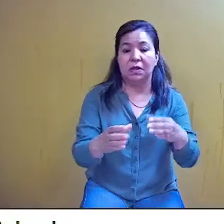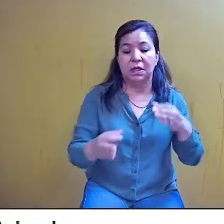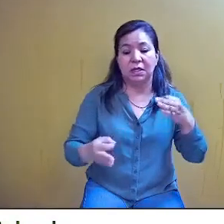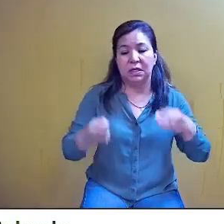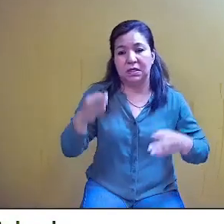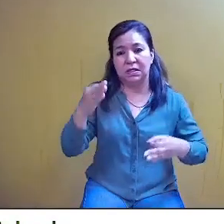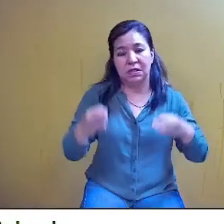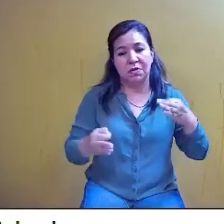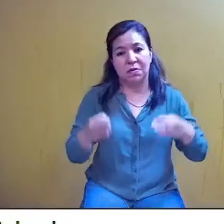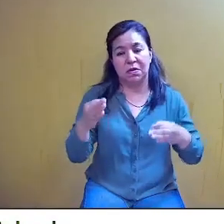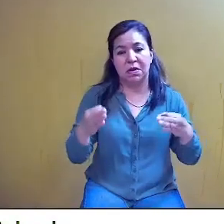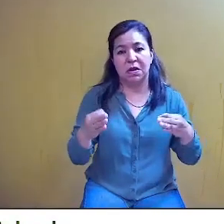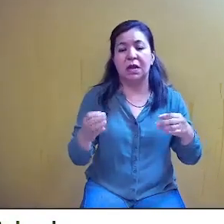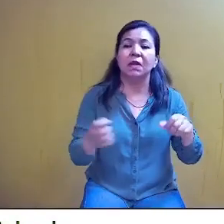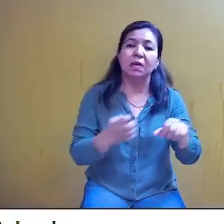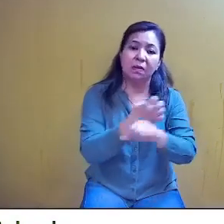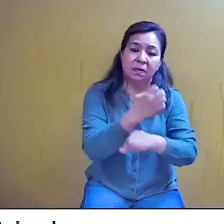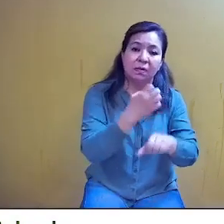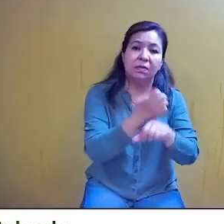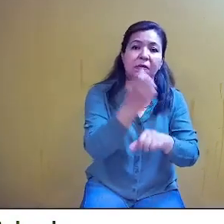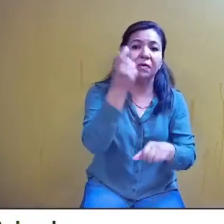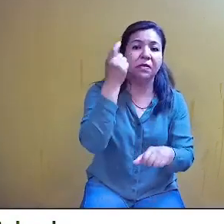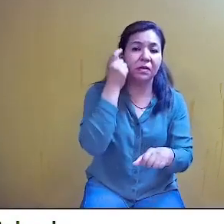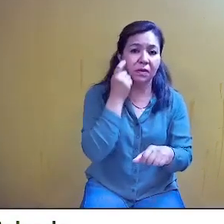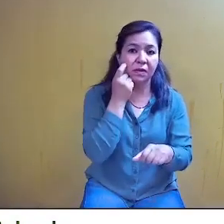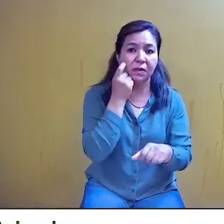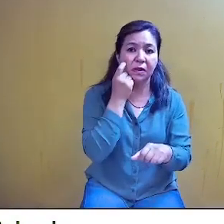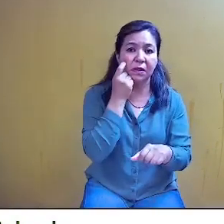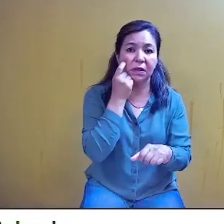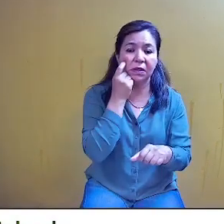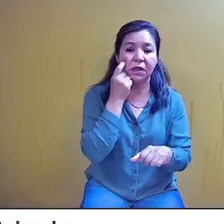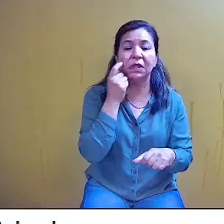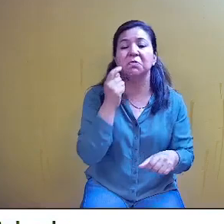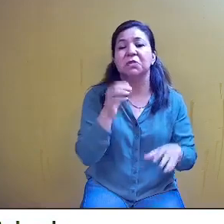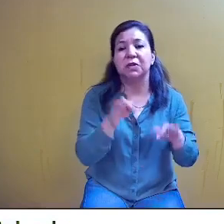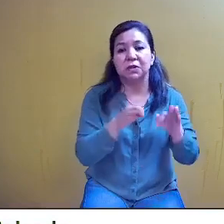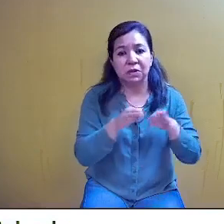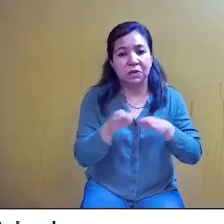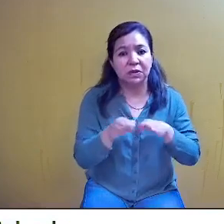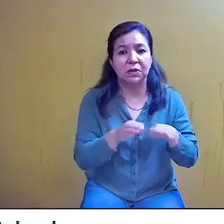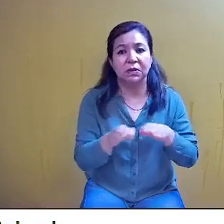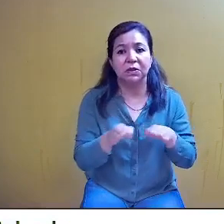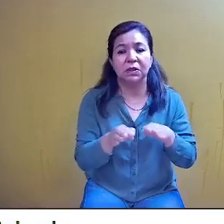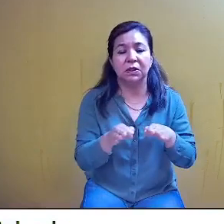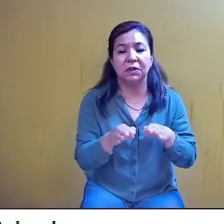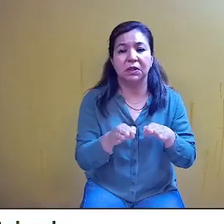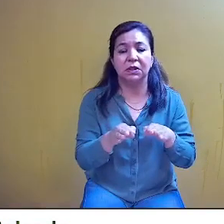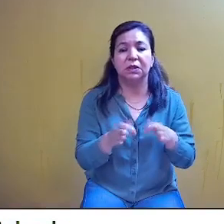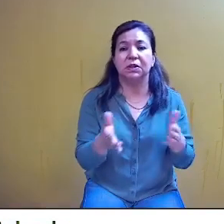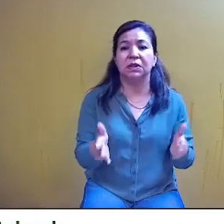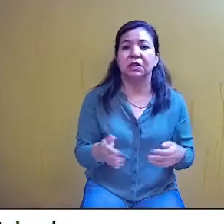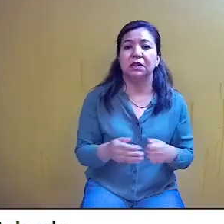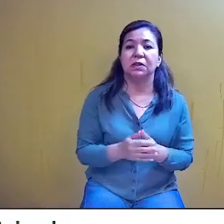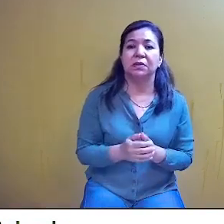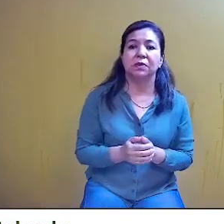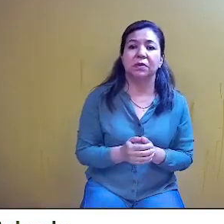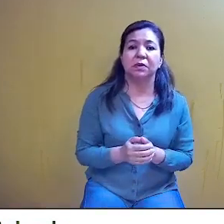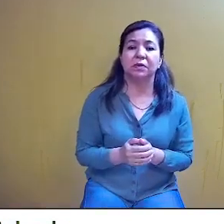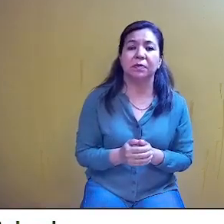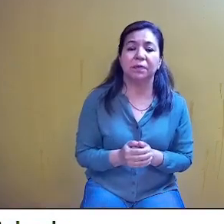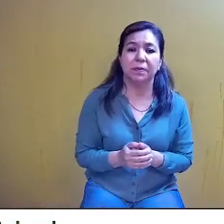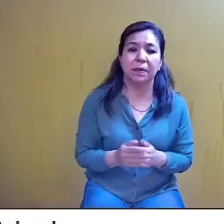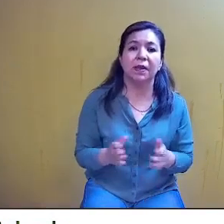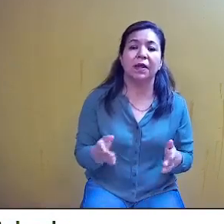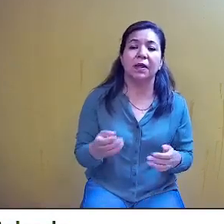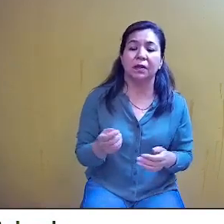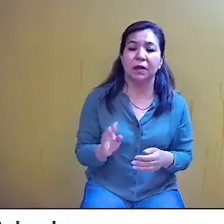Guerrero, y con total reconocimiento y profesionalismo e imparcialidad, me permito efectuar el